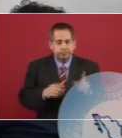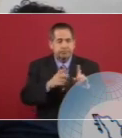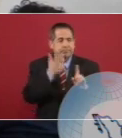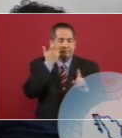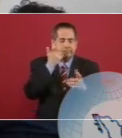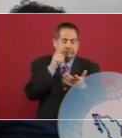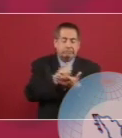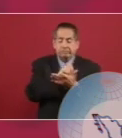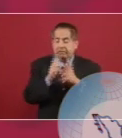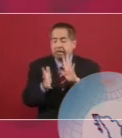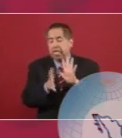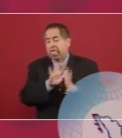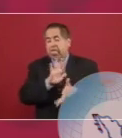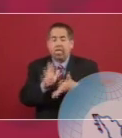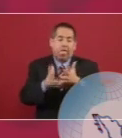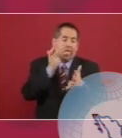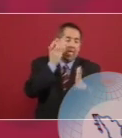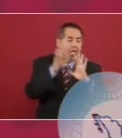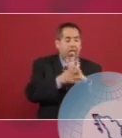legaloides,